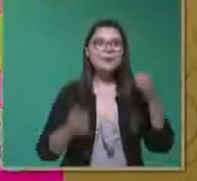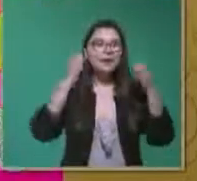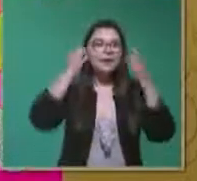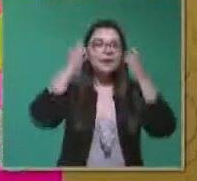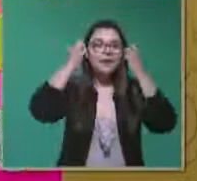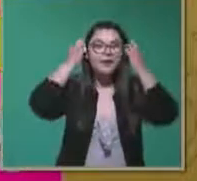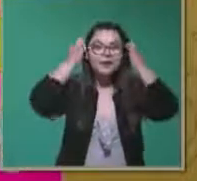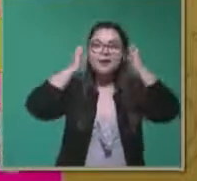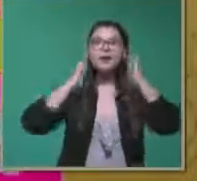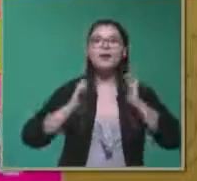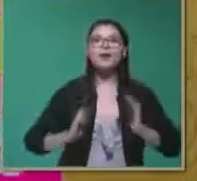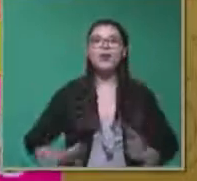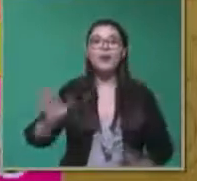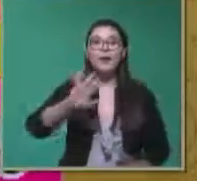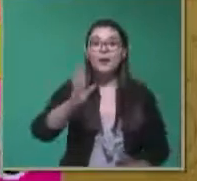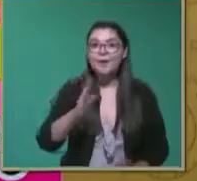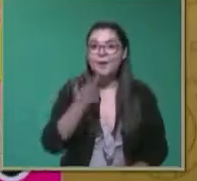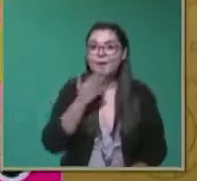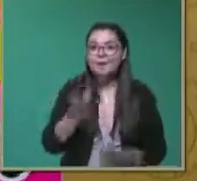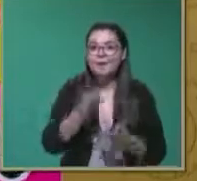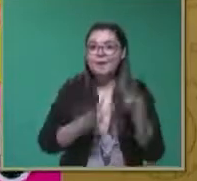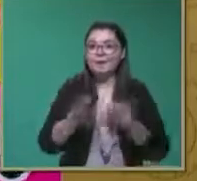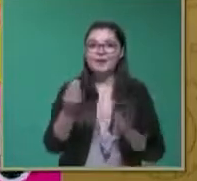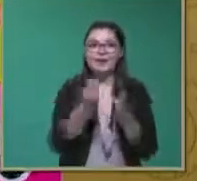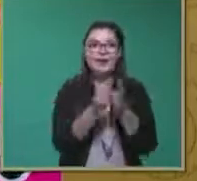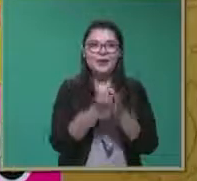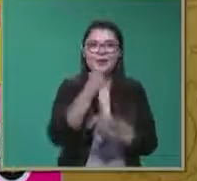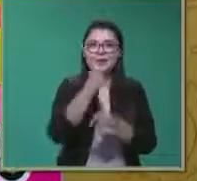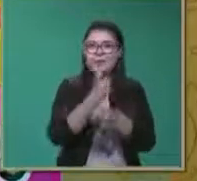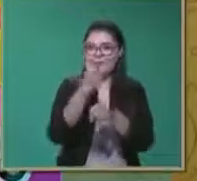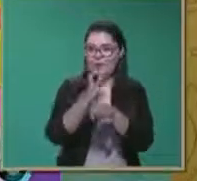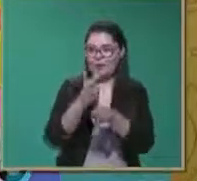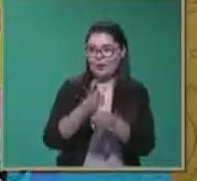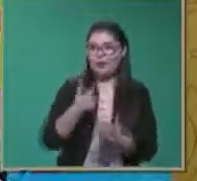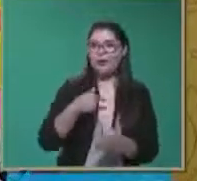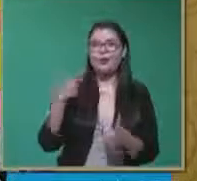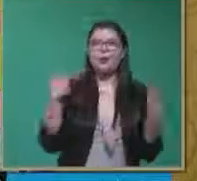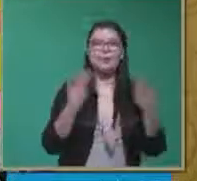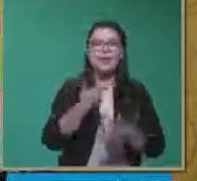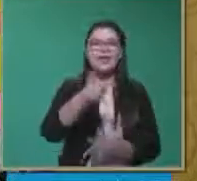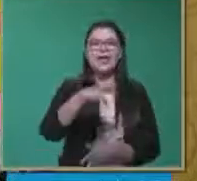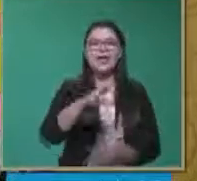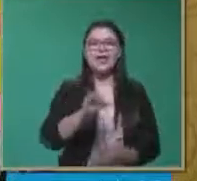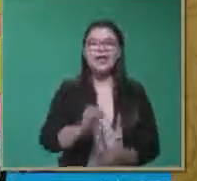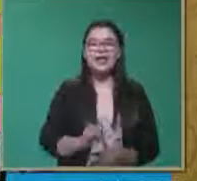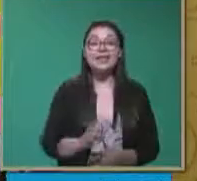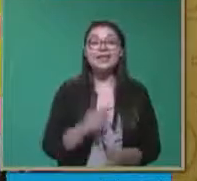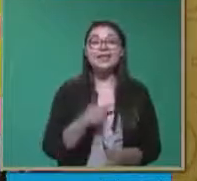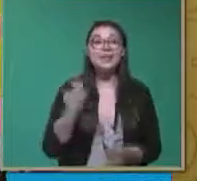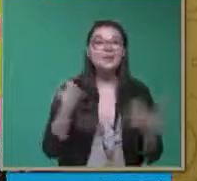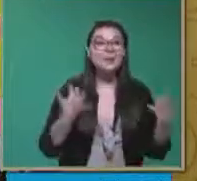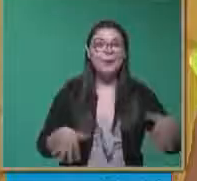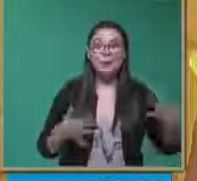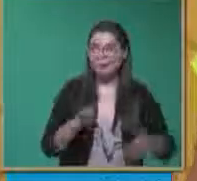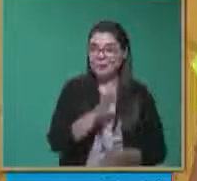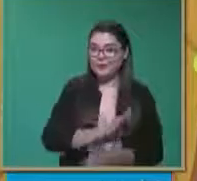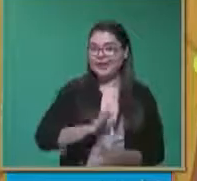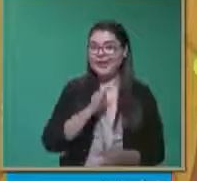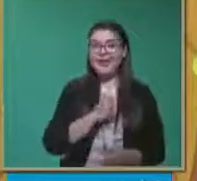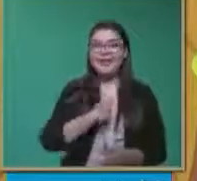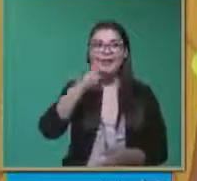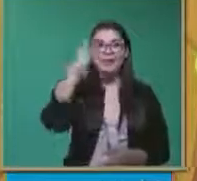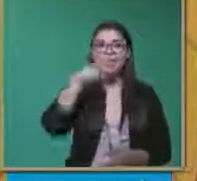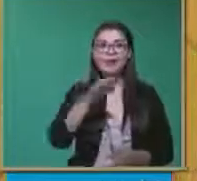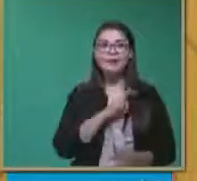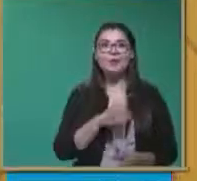Buenos días, bienvenidos a la clase de primer y segundo grado. Soy la maestra Griselda López y estoy bien feliz de estar contigo este día tan